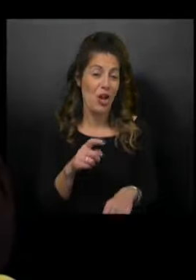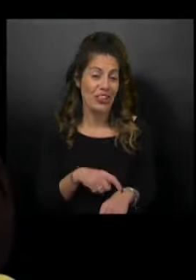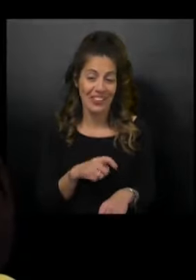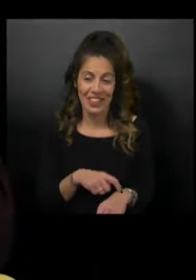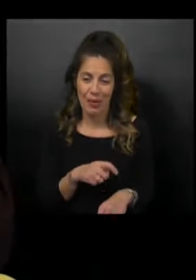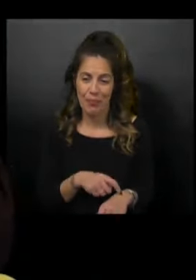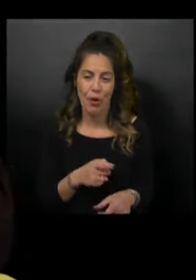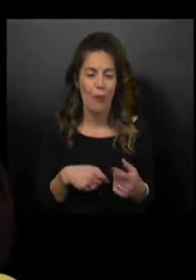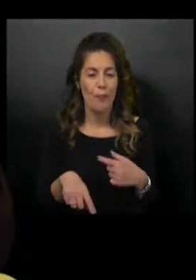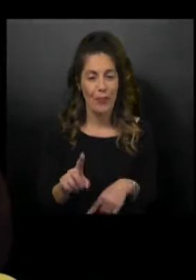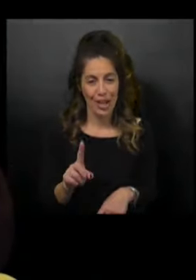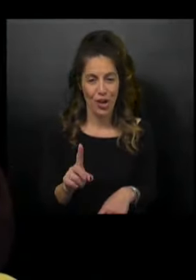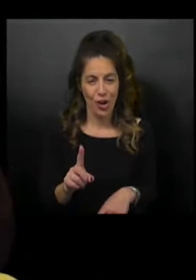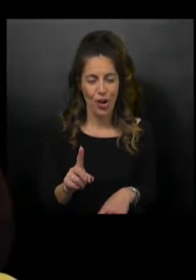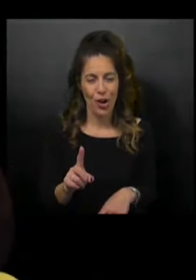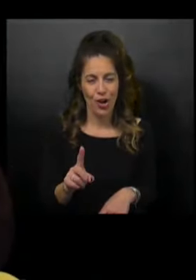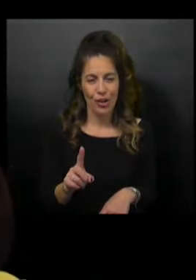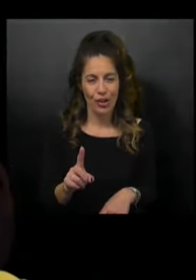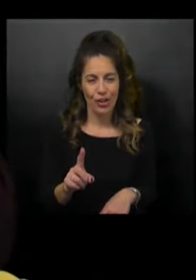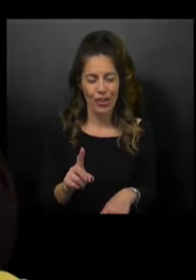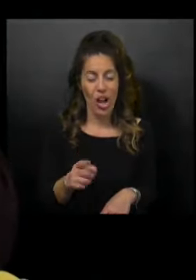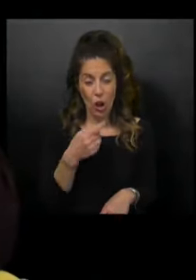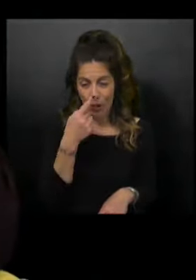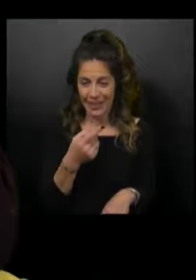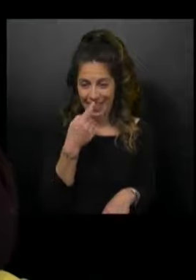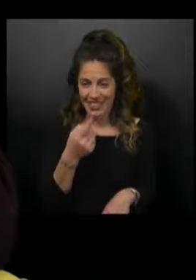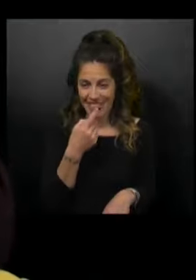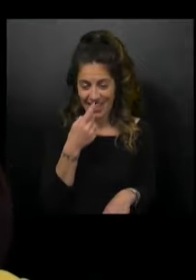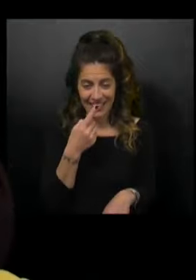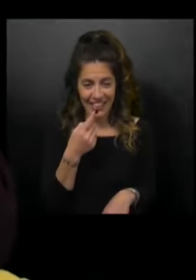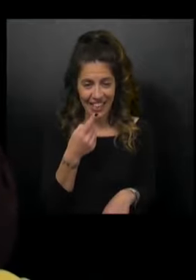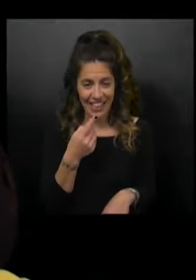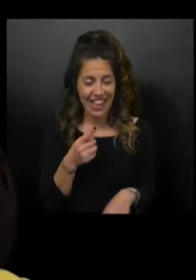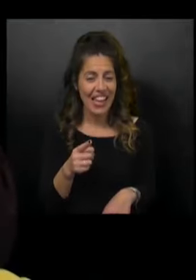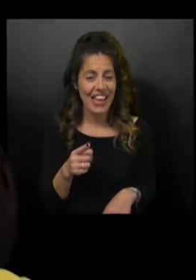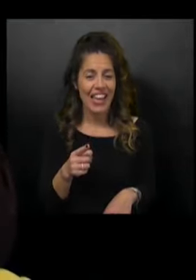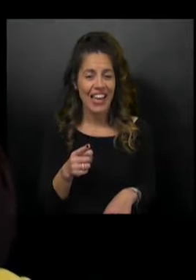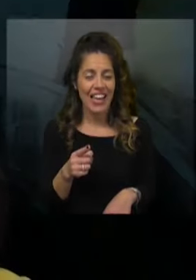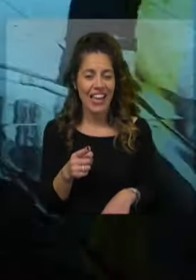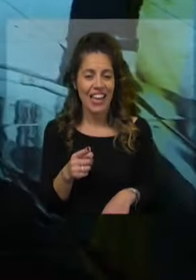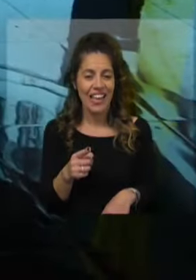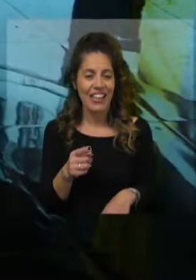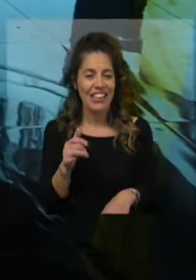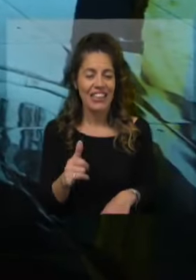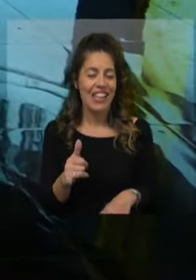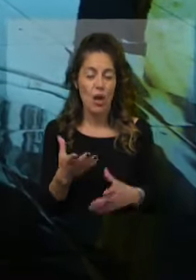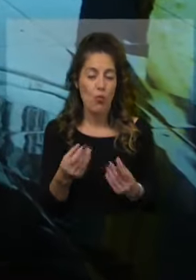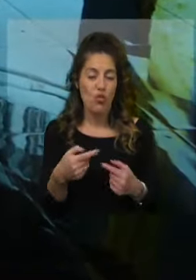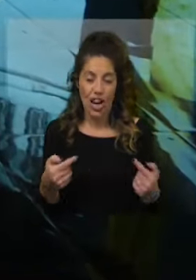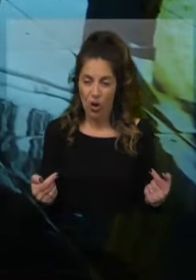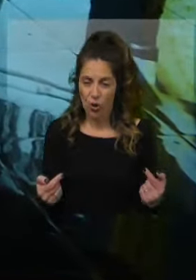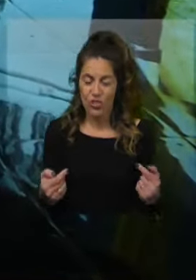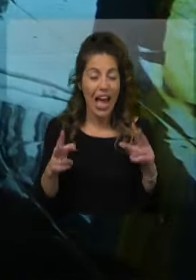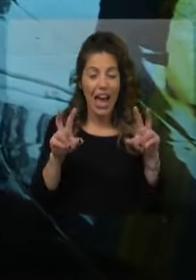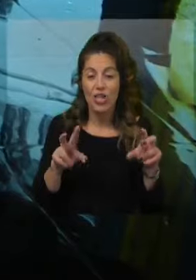pero claro creo que que que lo interesante de que se nos fue el tiempo porque tiene tantas puntas y es un